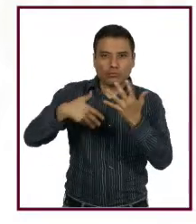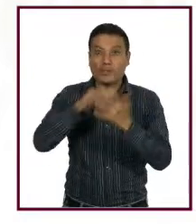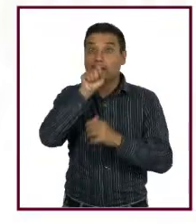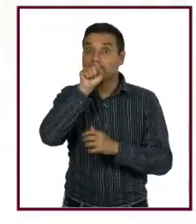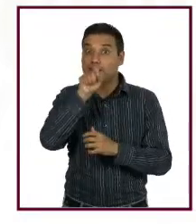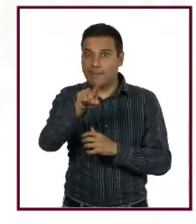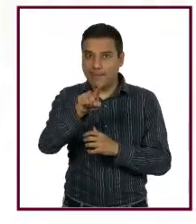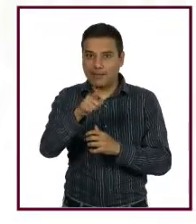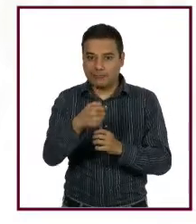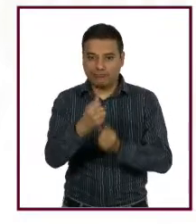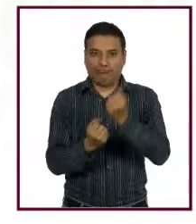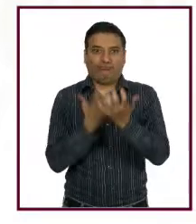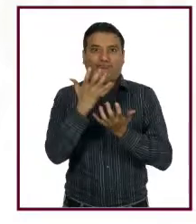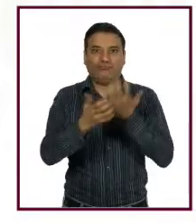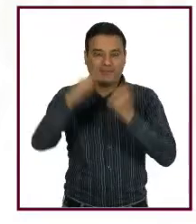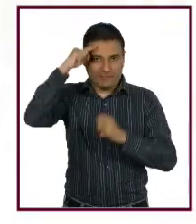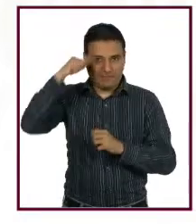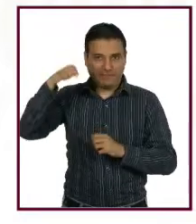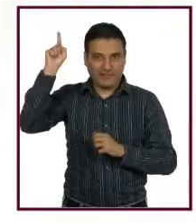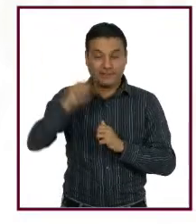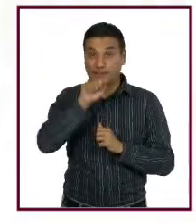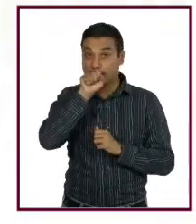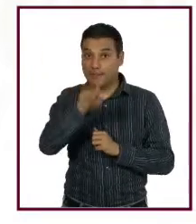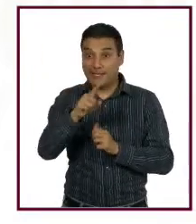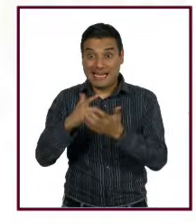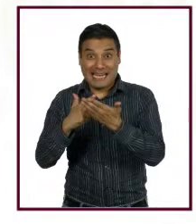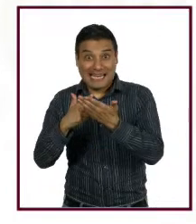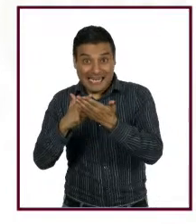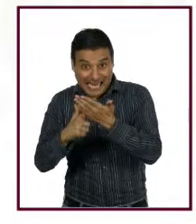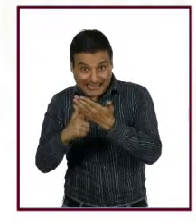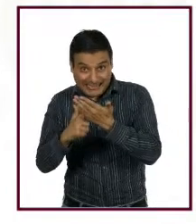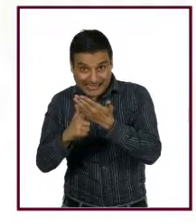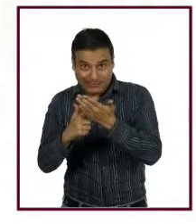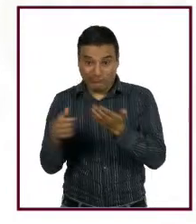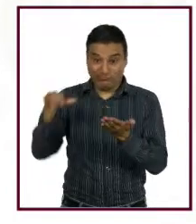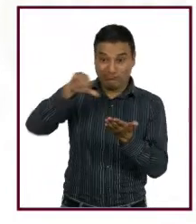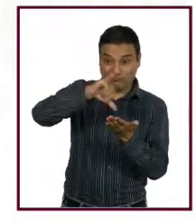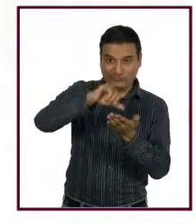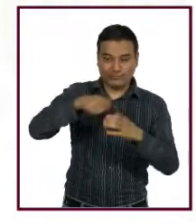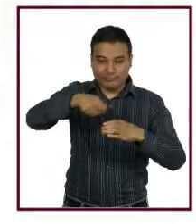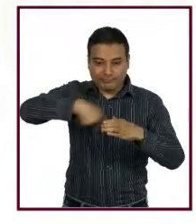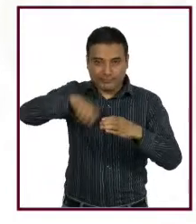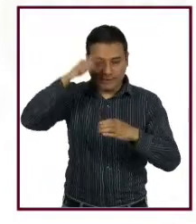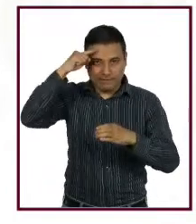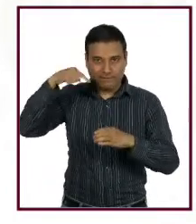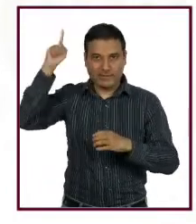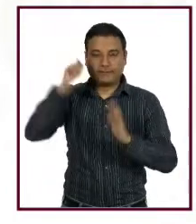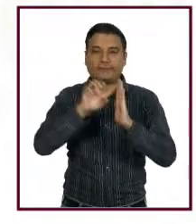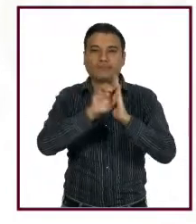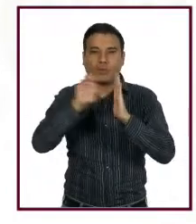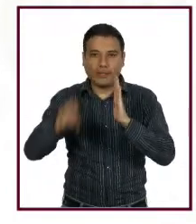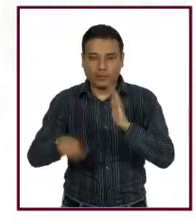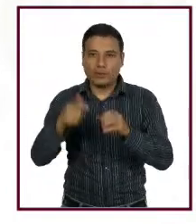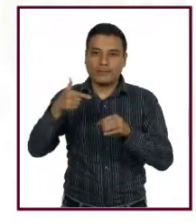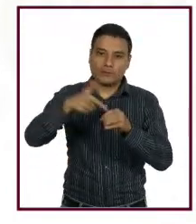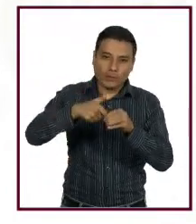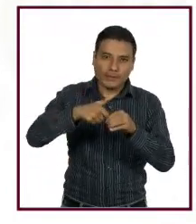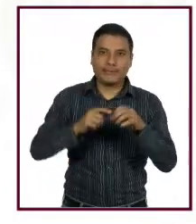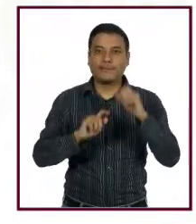grasas. Eso es bien importante, lo vamos a retomar más adelante. Algunos ejemplos son la gasolina, el